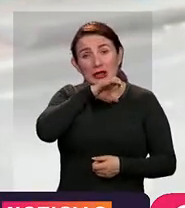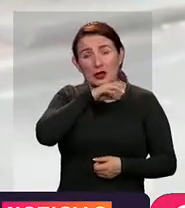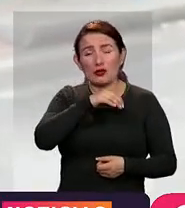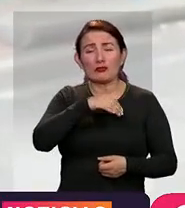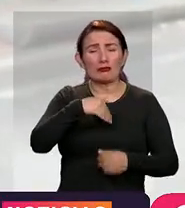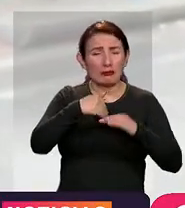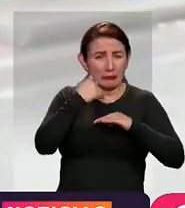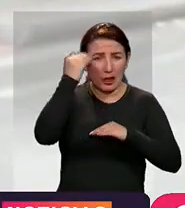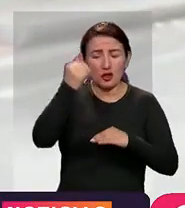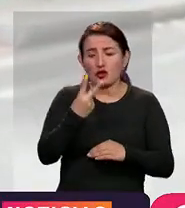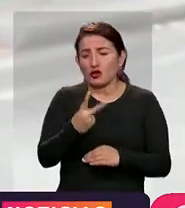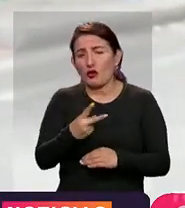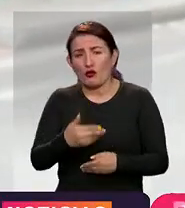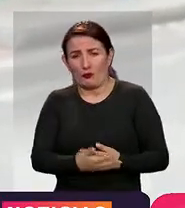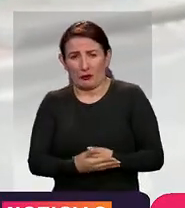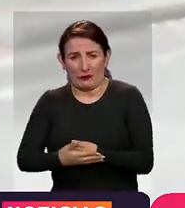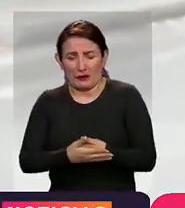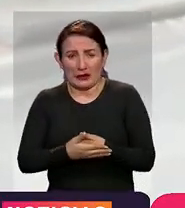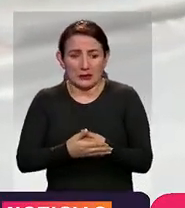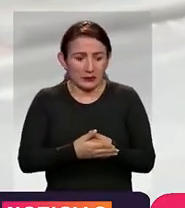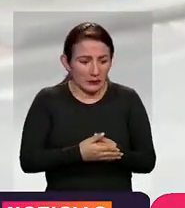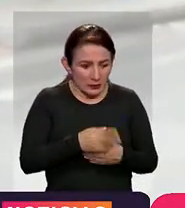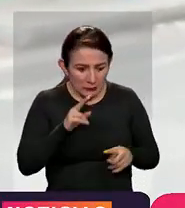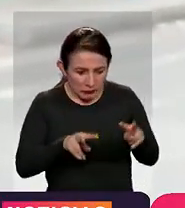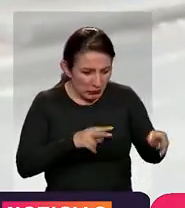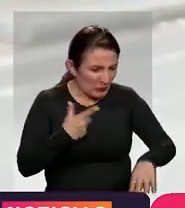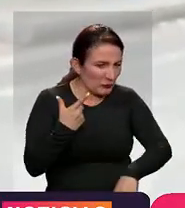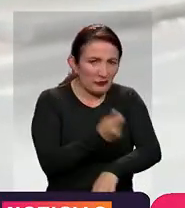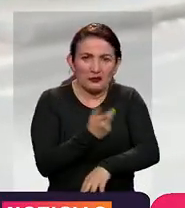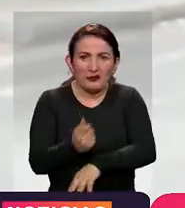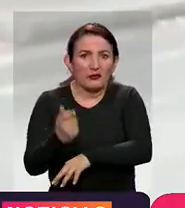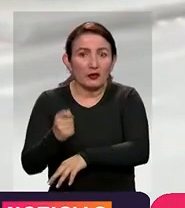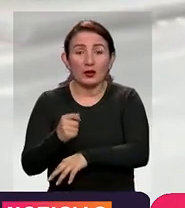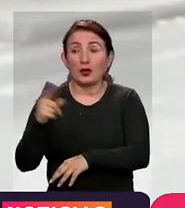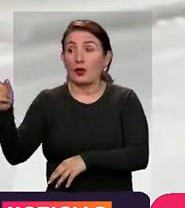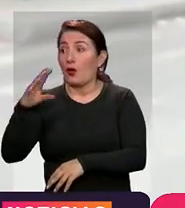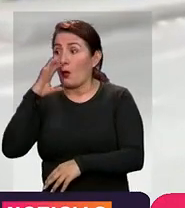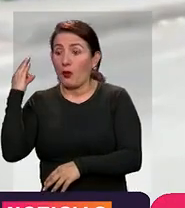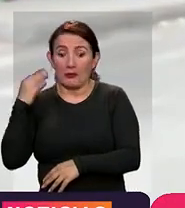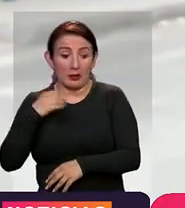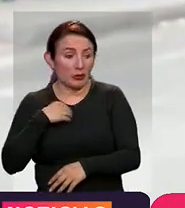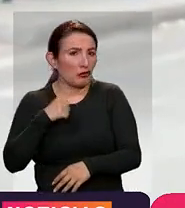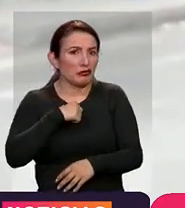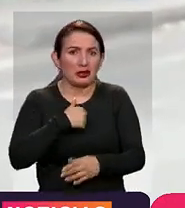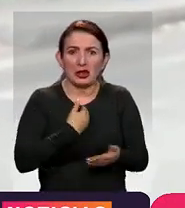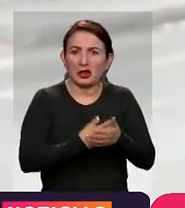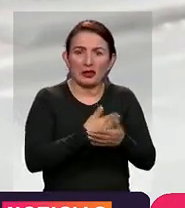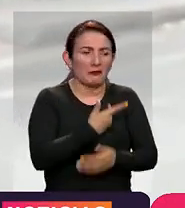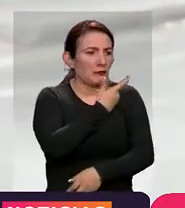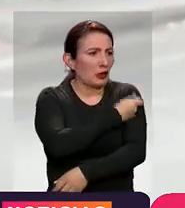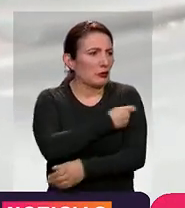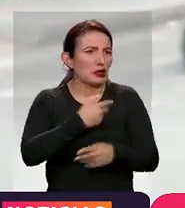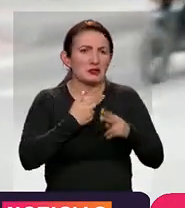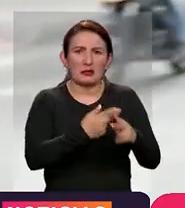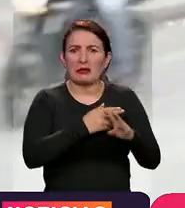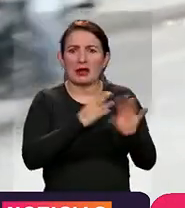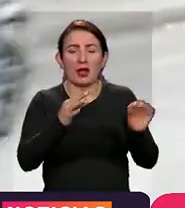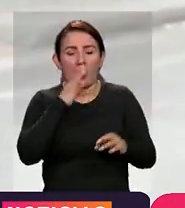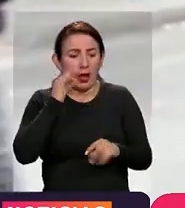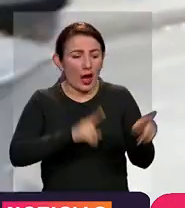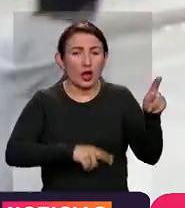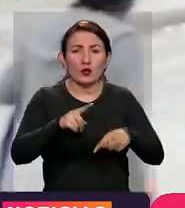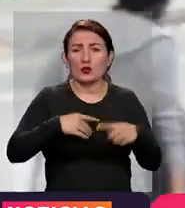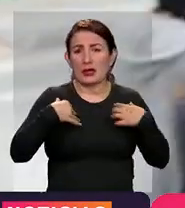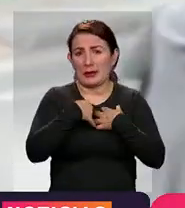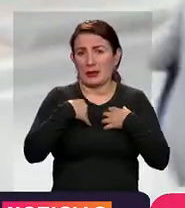machos y hembras y 2 cachorros. Ninguno ha sido esterilizado y el cuidador no cuenta con soportes de vacunación ni desparasitación. Algunos de los animales